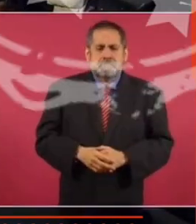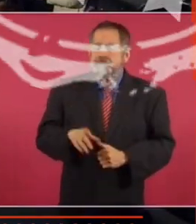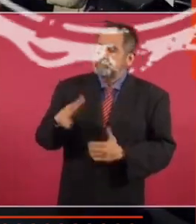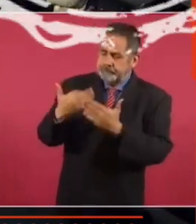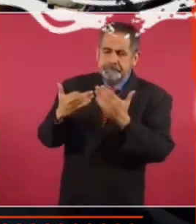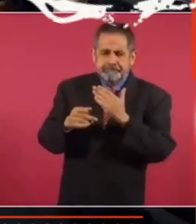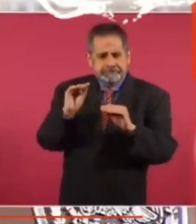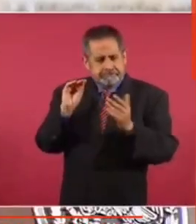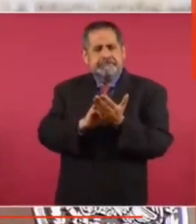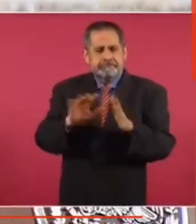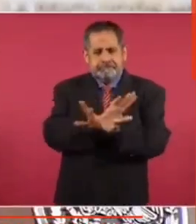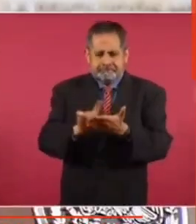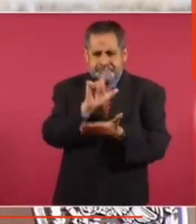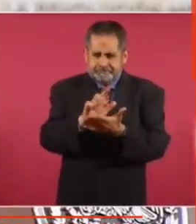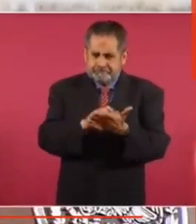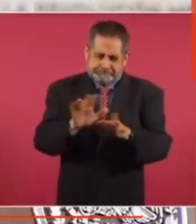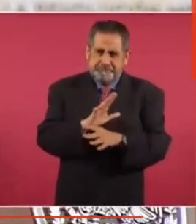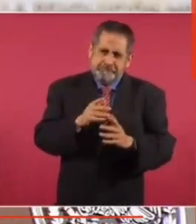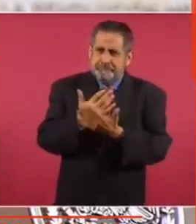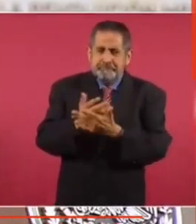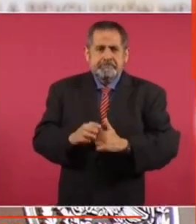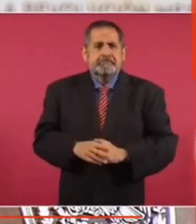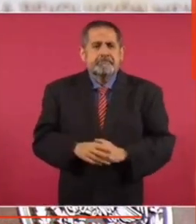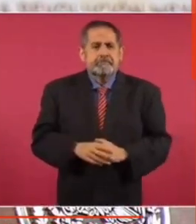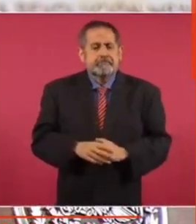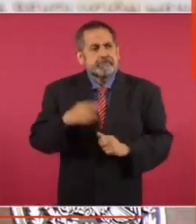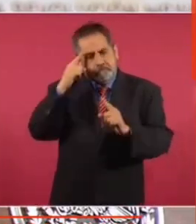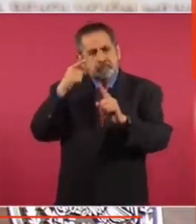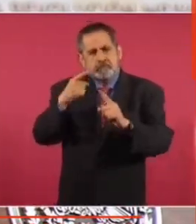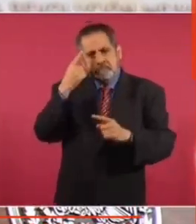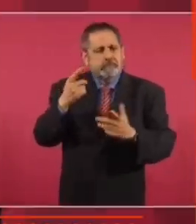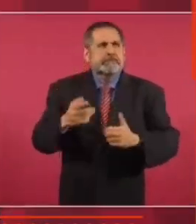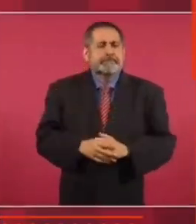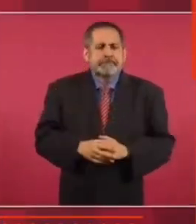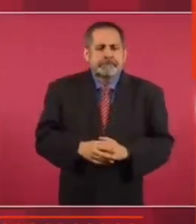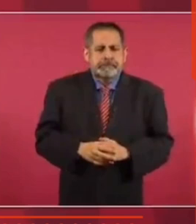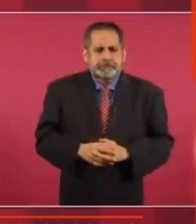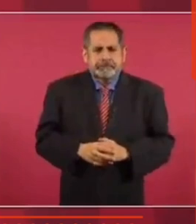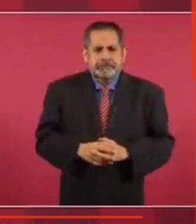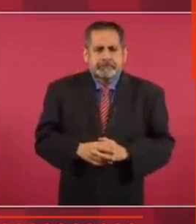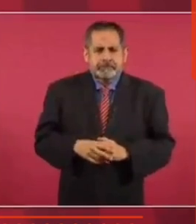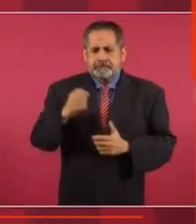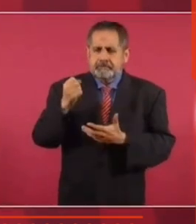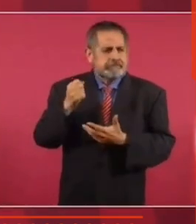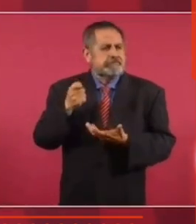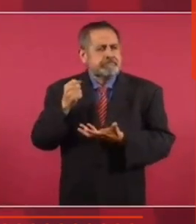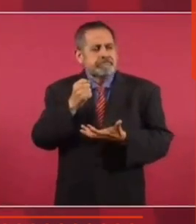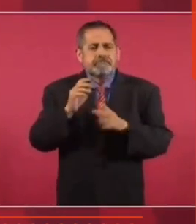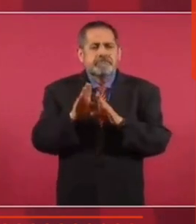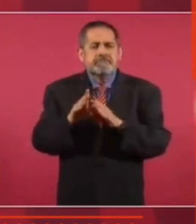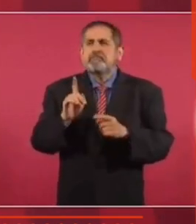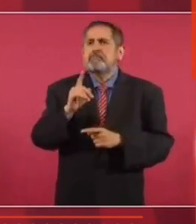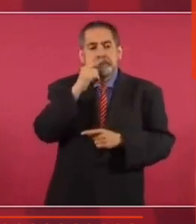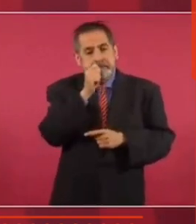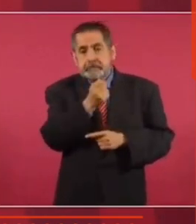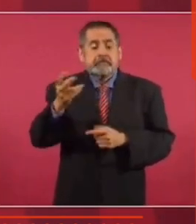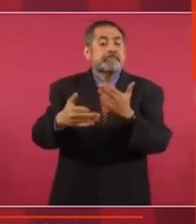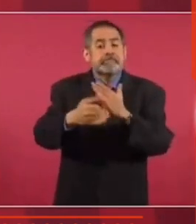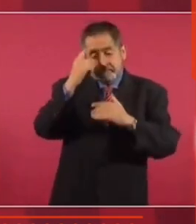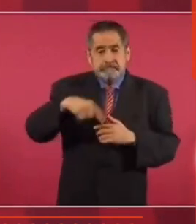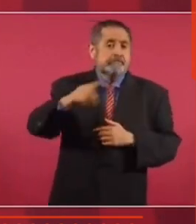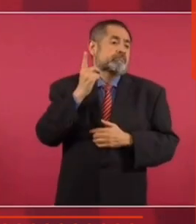Está pendiente esa reforma, con el propósito de que se reduzca el número de